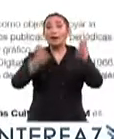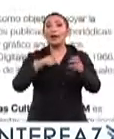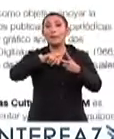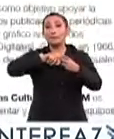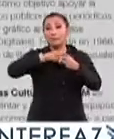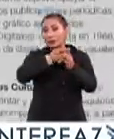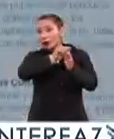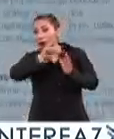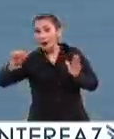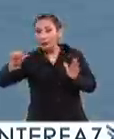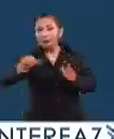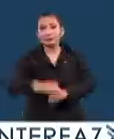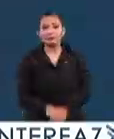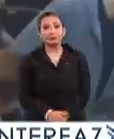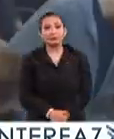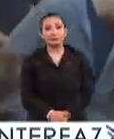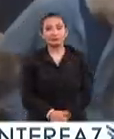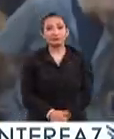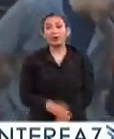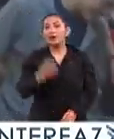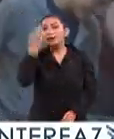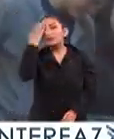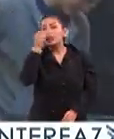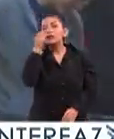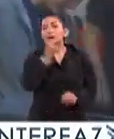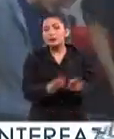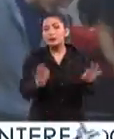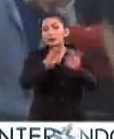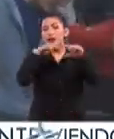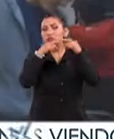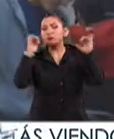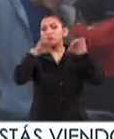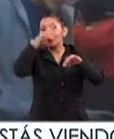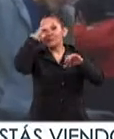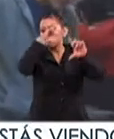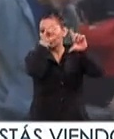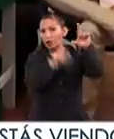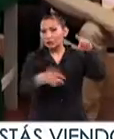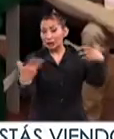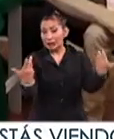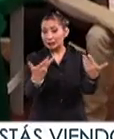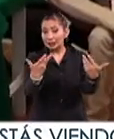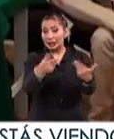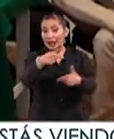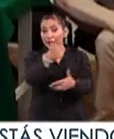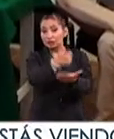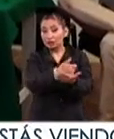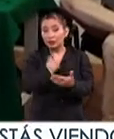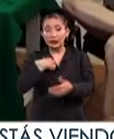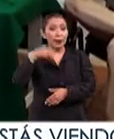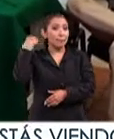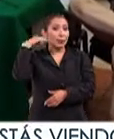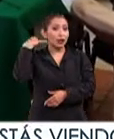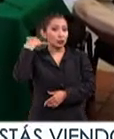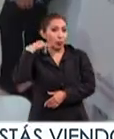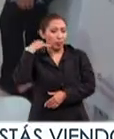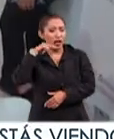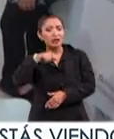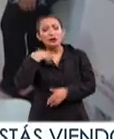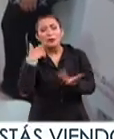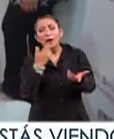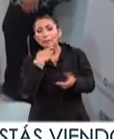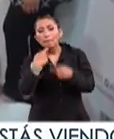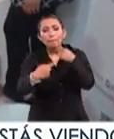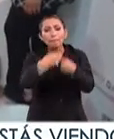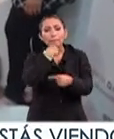del Punto. Entérate de un importante encuentro nacional que se lleva a cabo en la ciudad de Mérida, Yucatán, sobre la